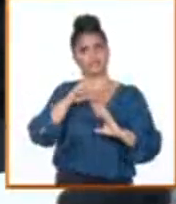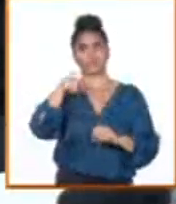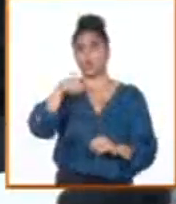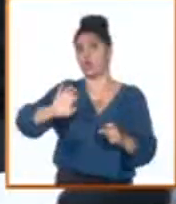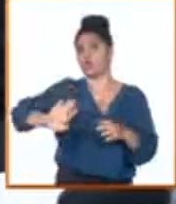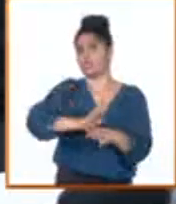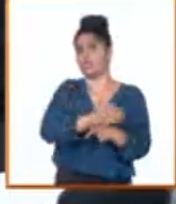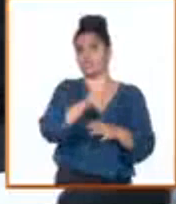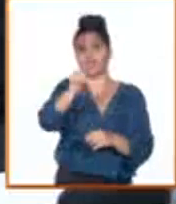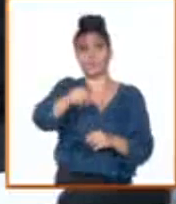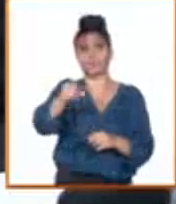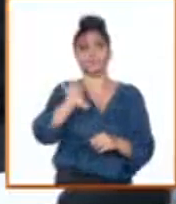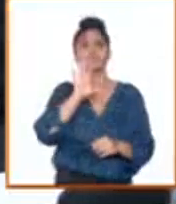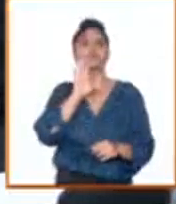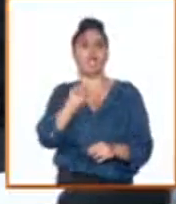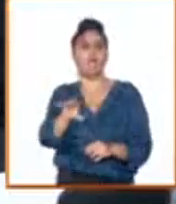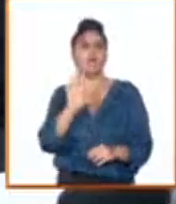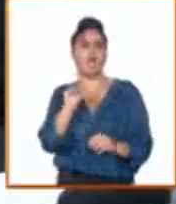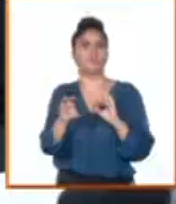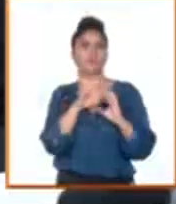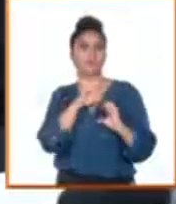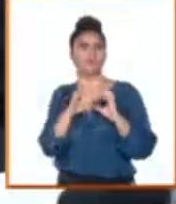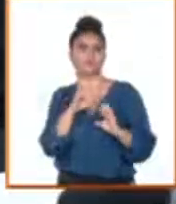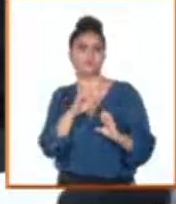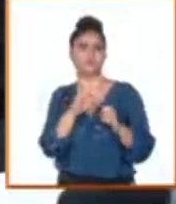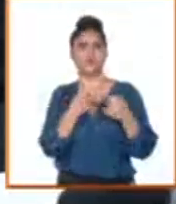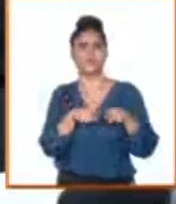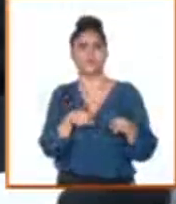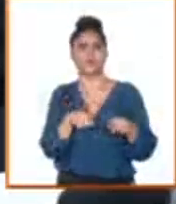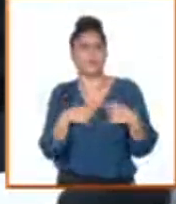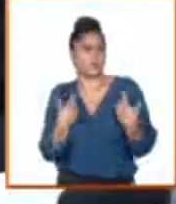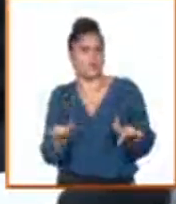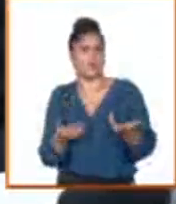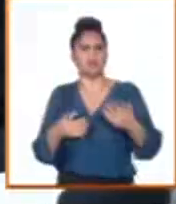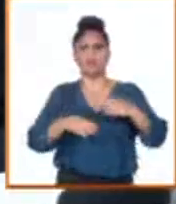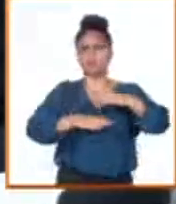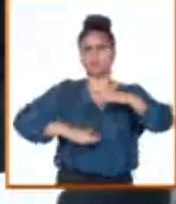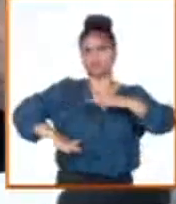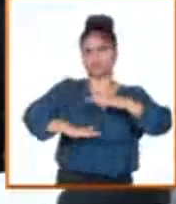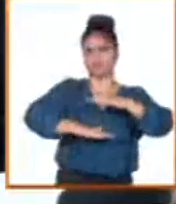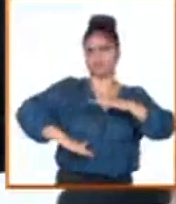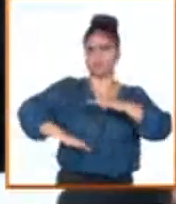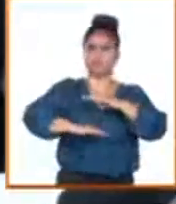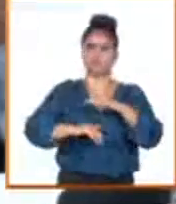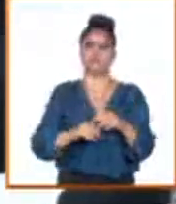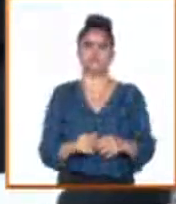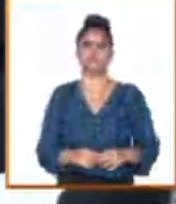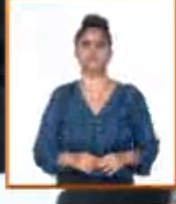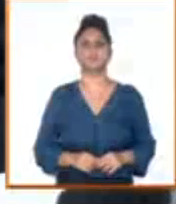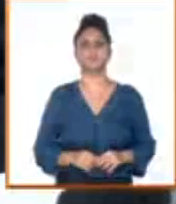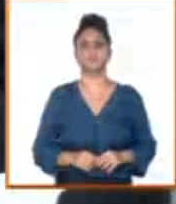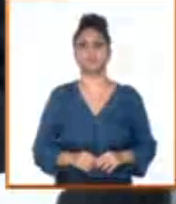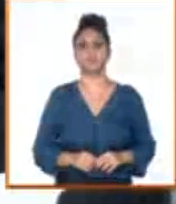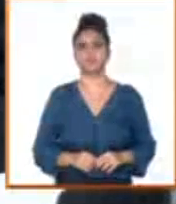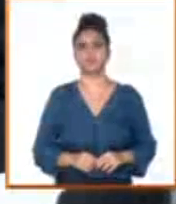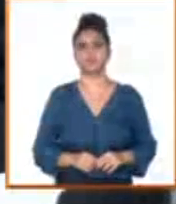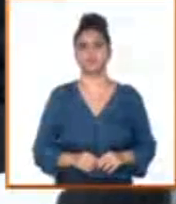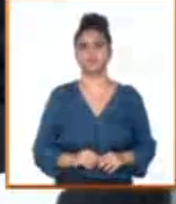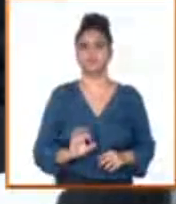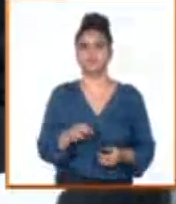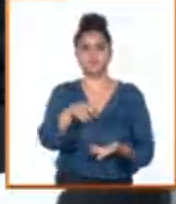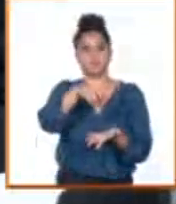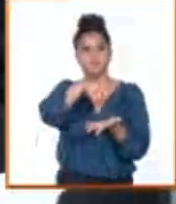comunicación, pero hablando sobre qué conceptos, sobre qué bases, sobre qué empirismo. Tener un teléfono, datos y